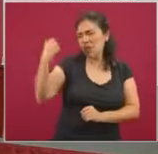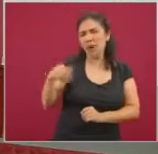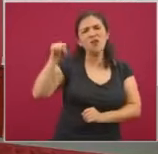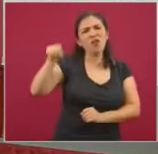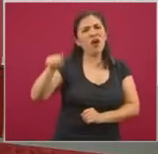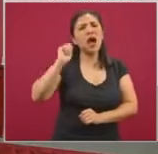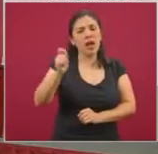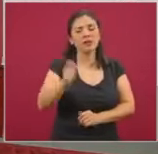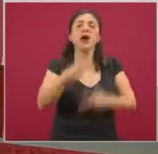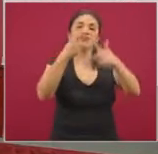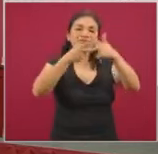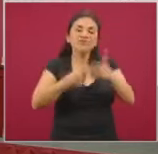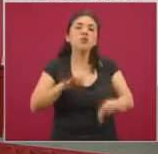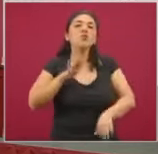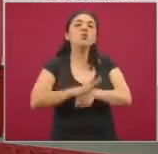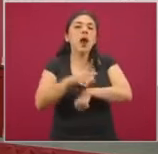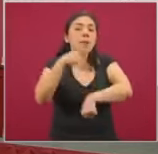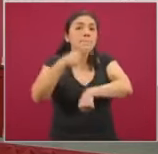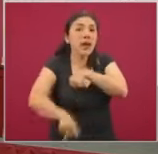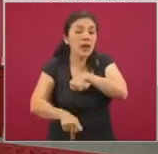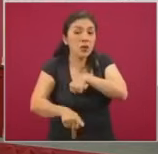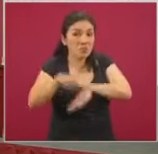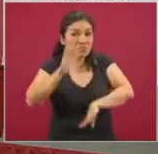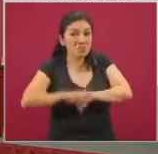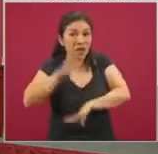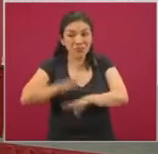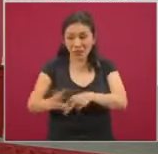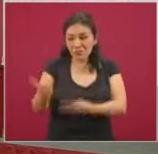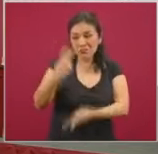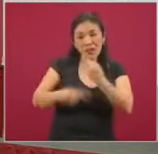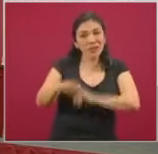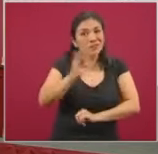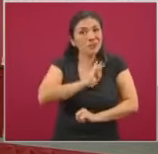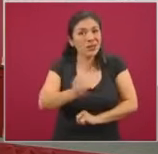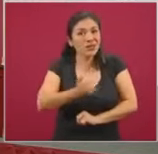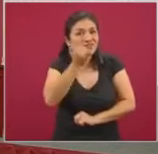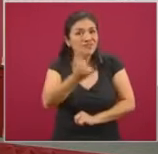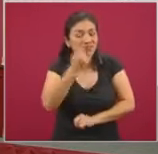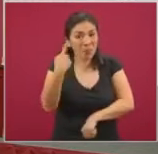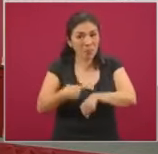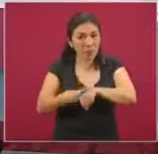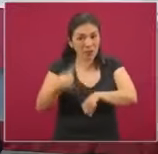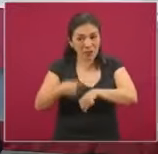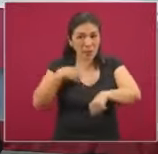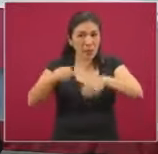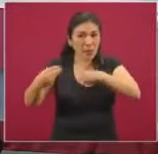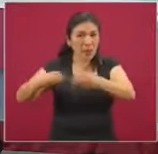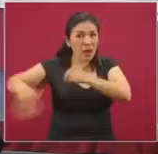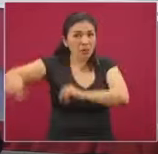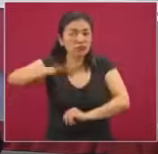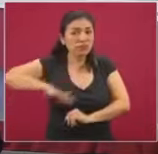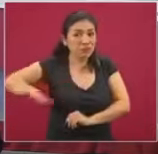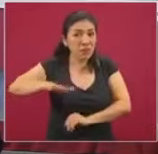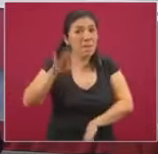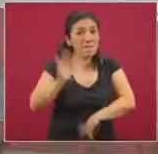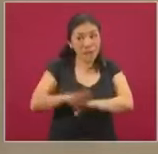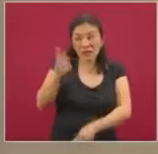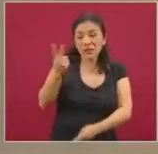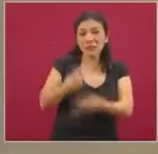precisamente medir el riesgo, el incremento de la posibilidad de transmisiones. Si tenemos incremento en la